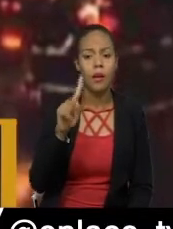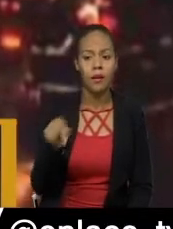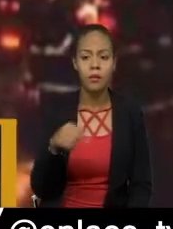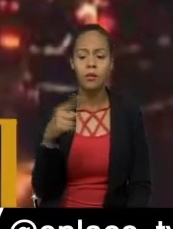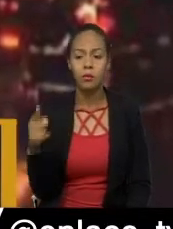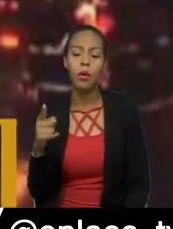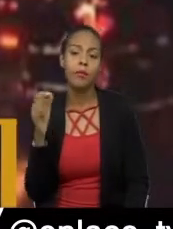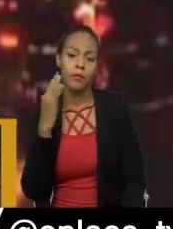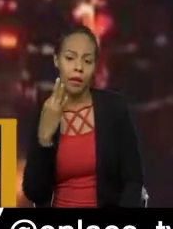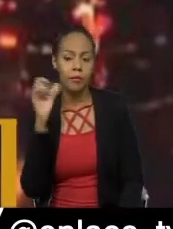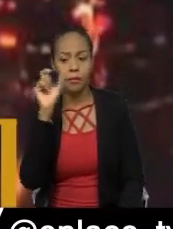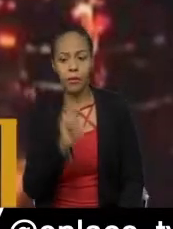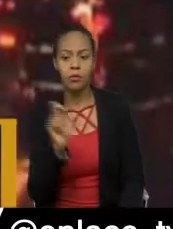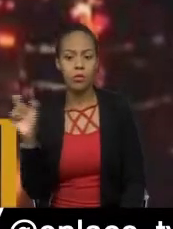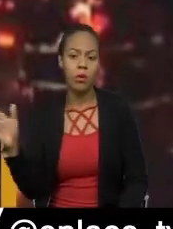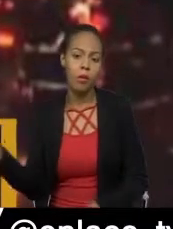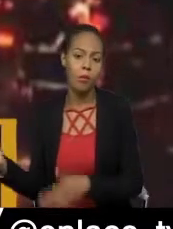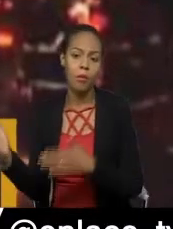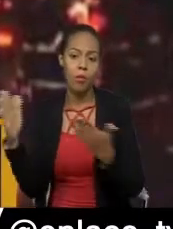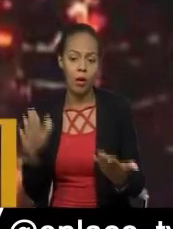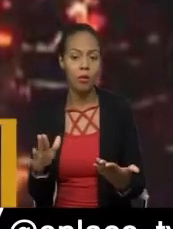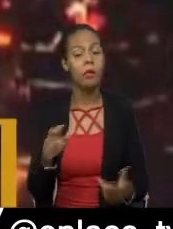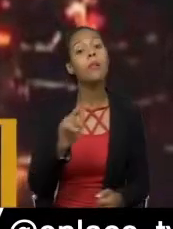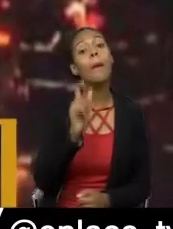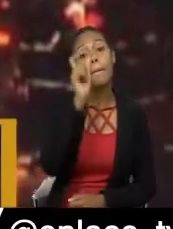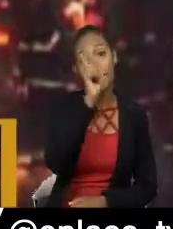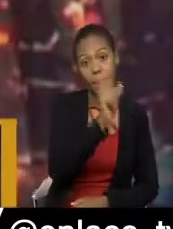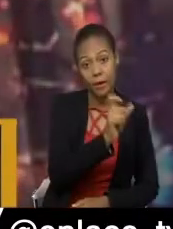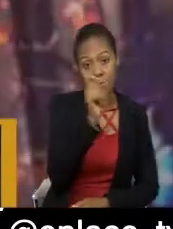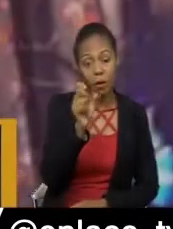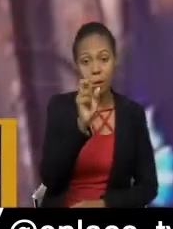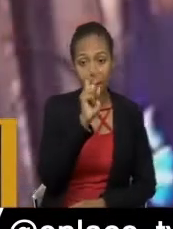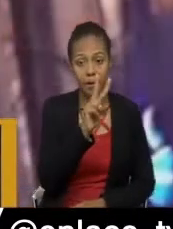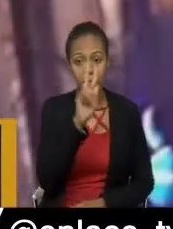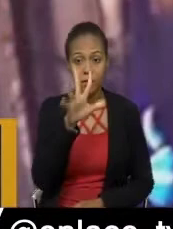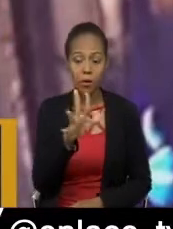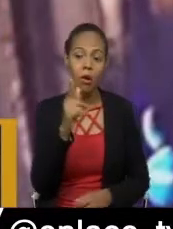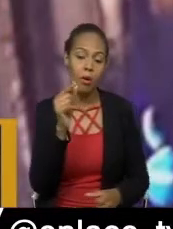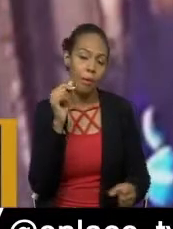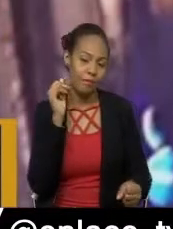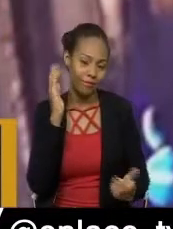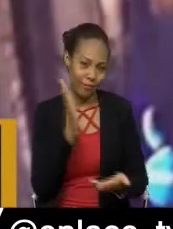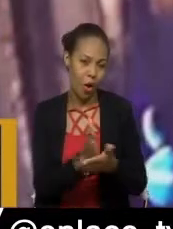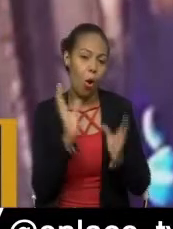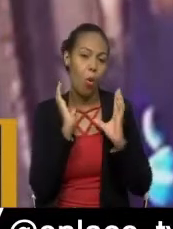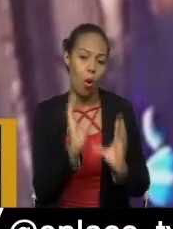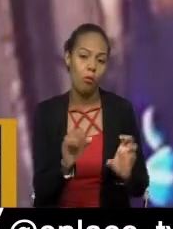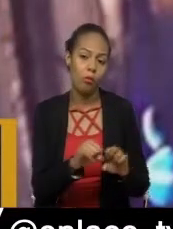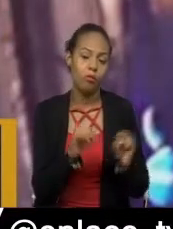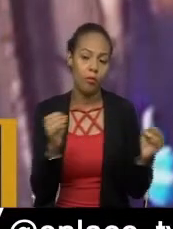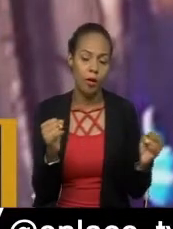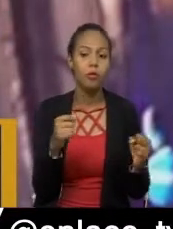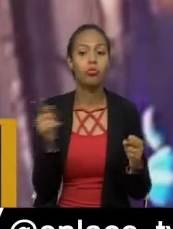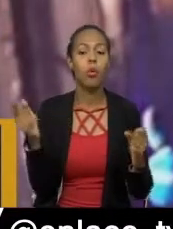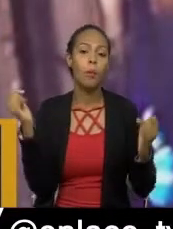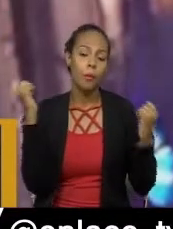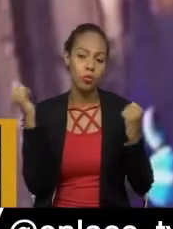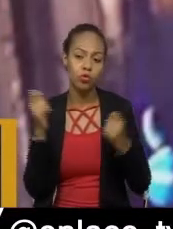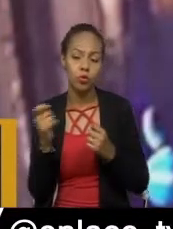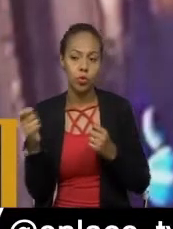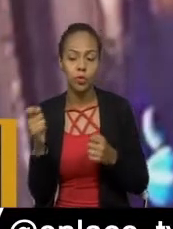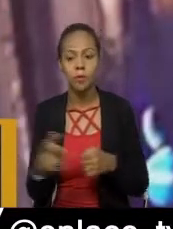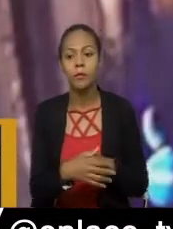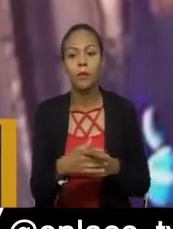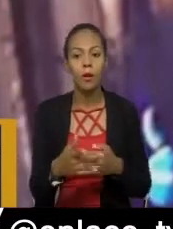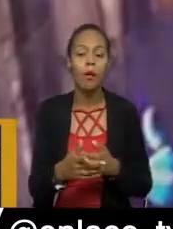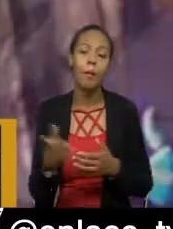el momento ese accidente de tránsito registrado entre la población de Piedecuesta y Curo Santander. Dentro de las personas muertas está una bebé